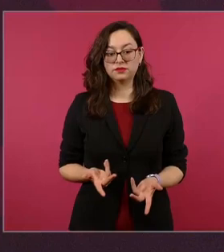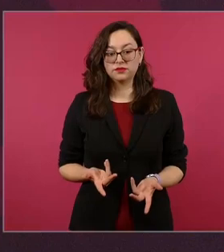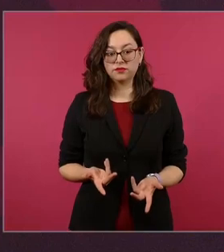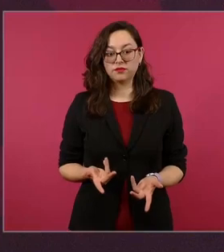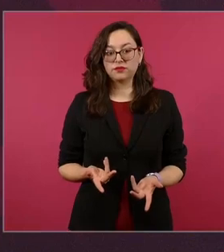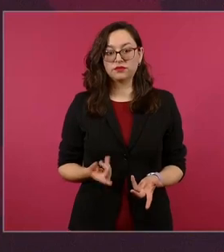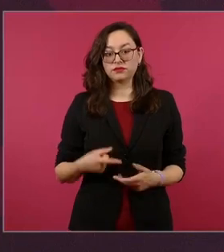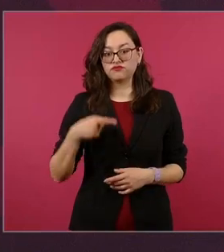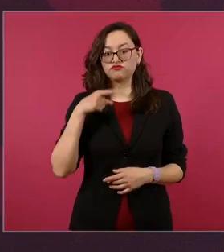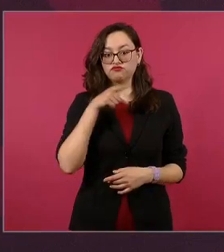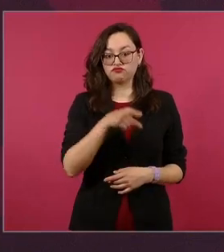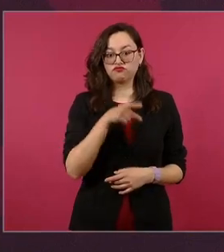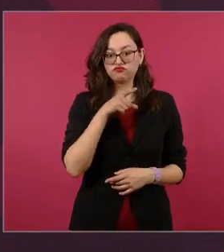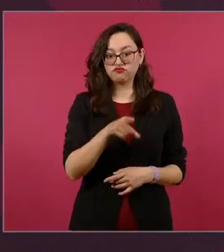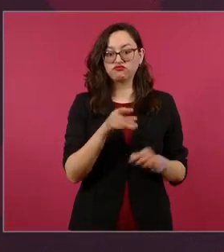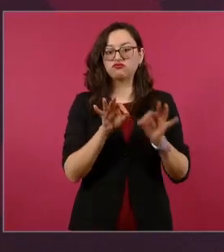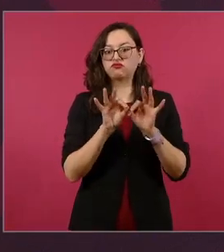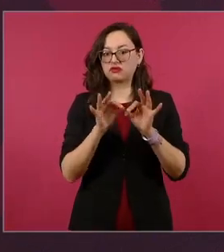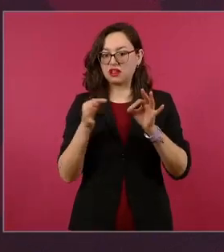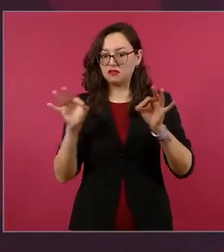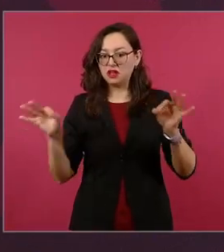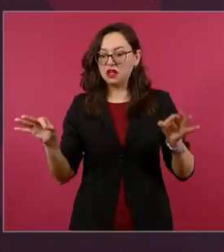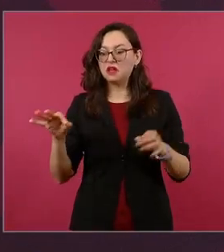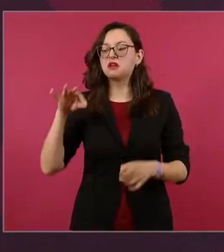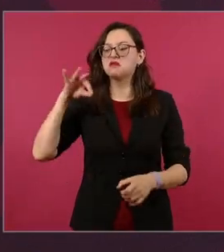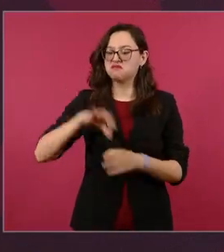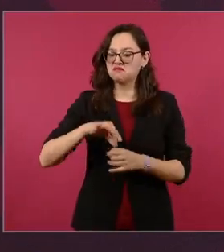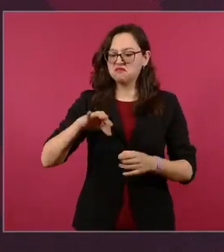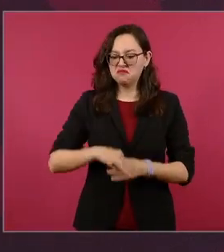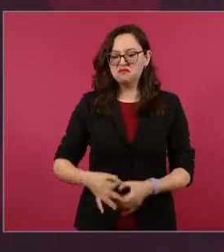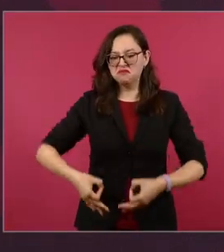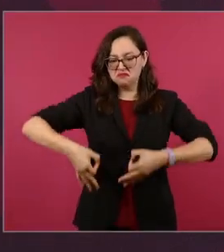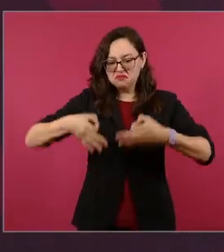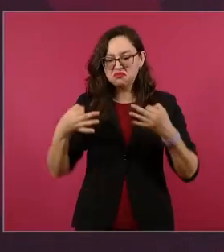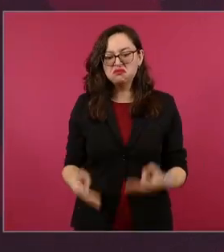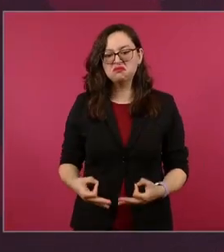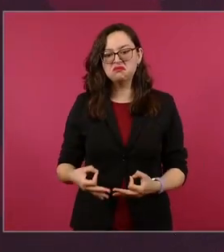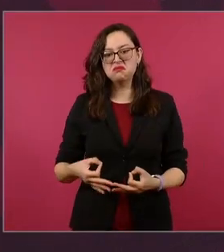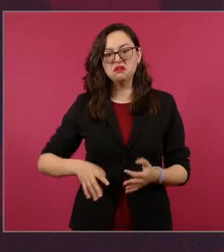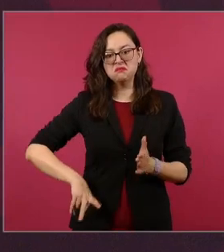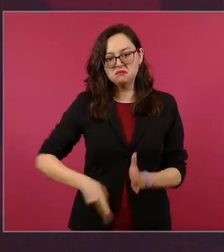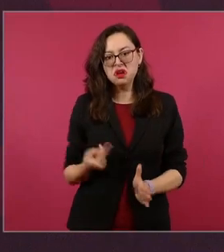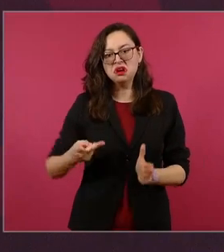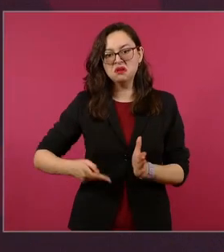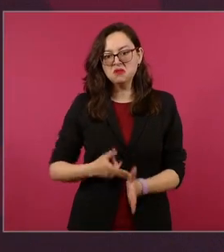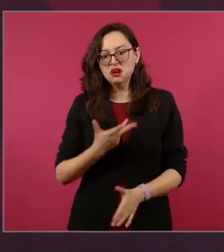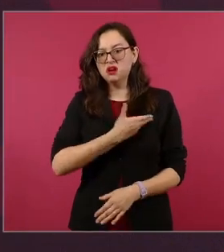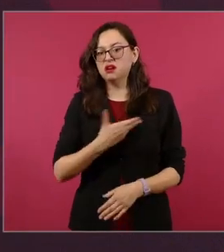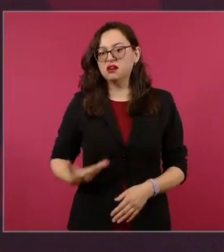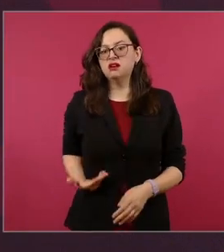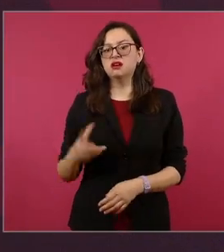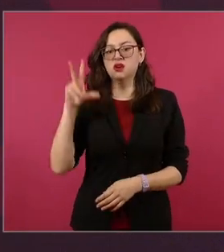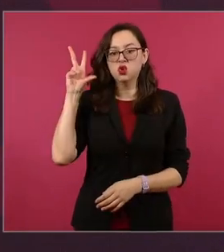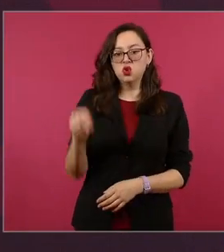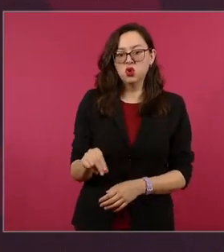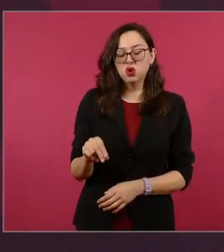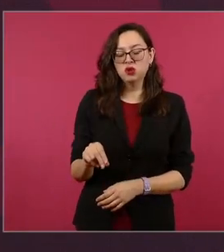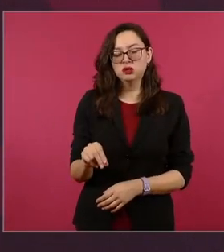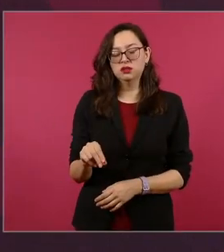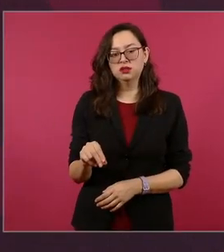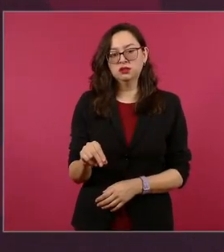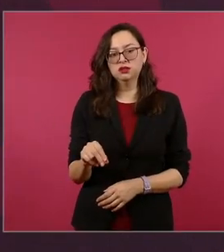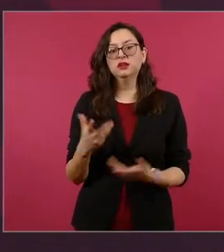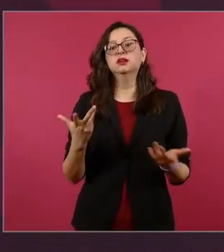su lema de sufragio efectivo: no reelección.